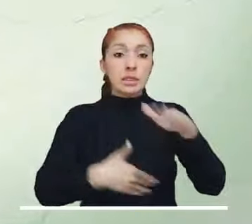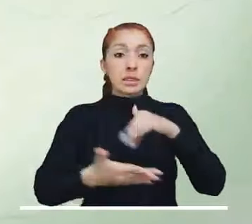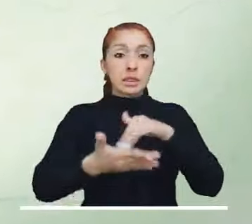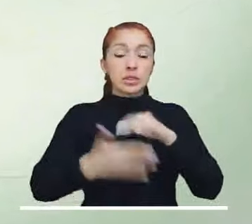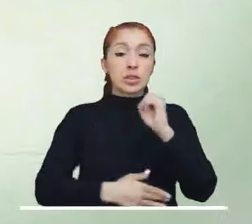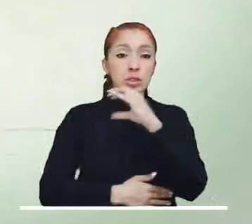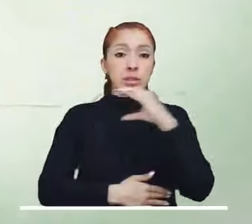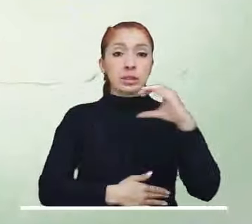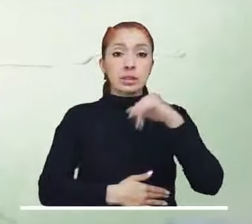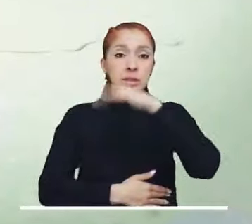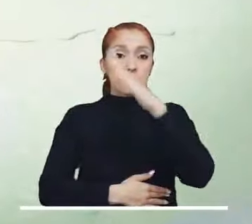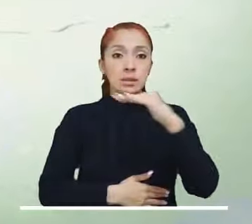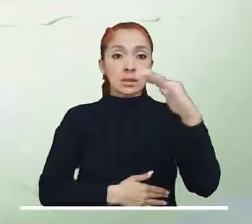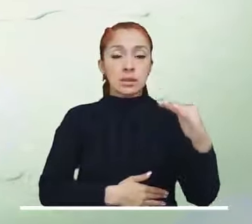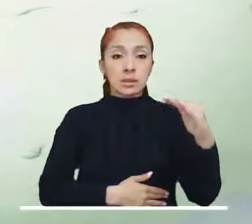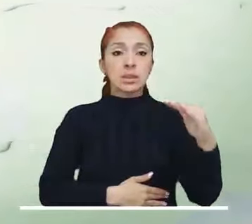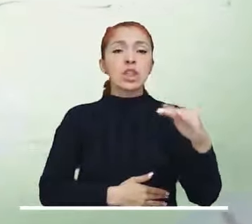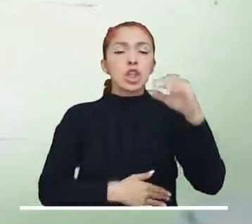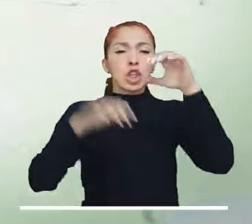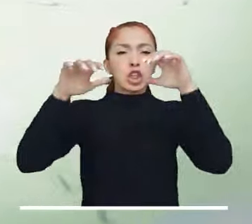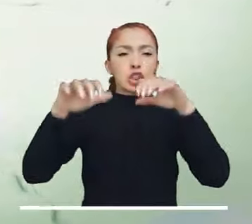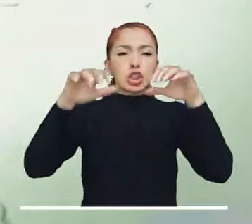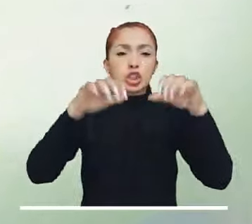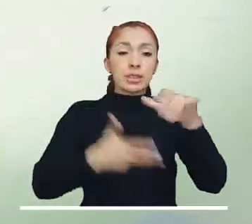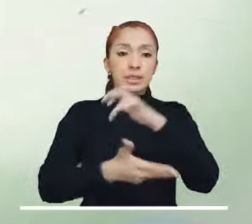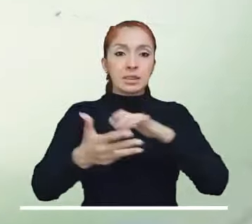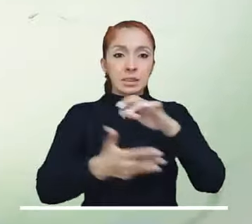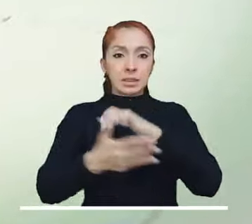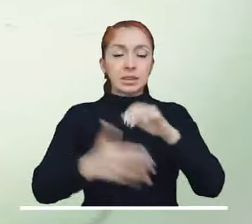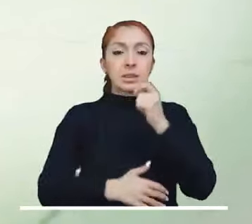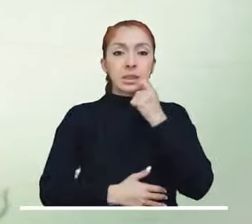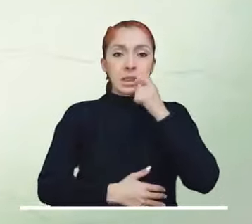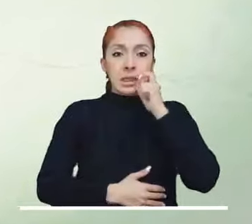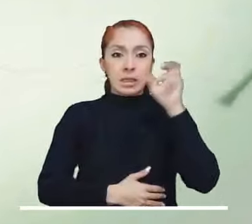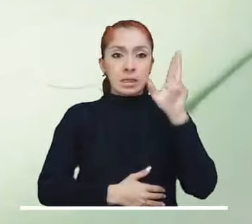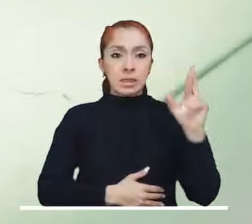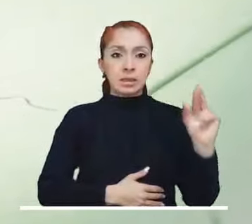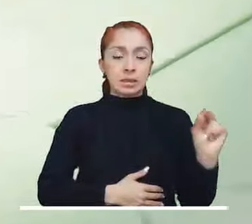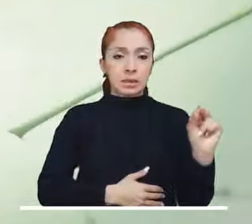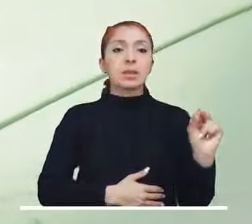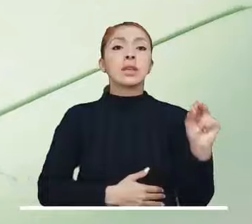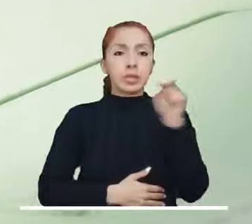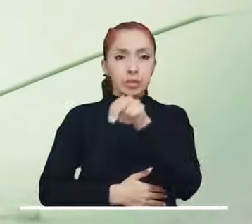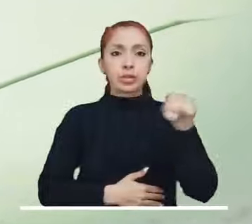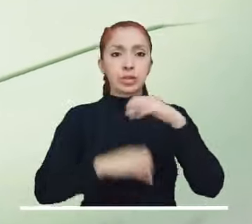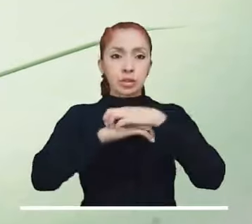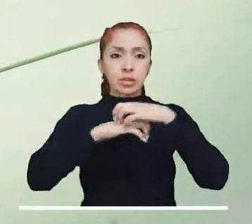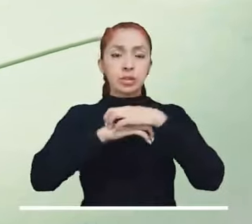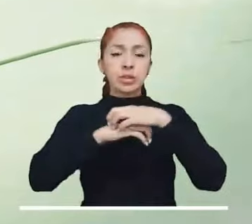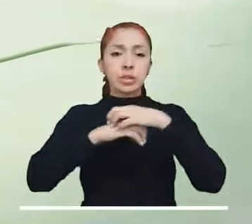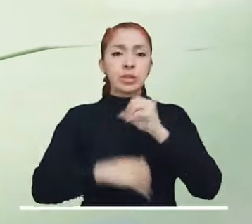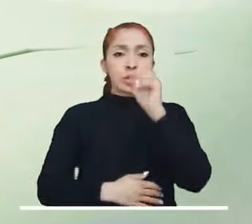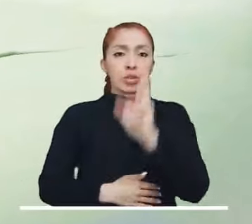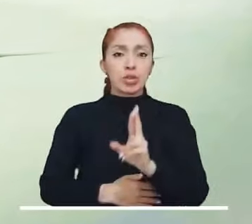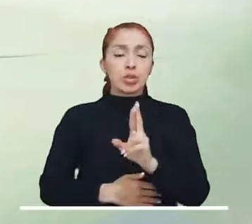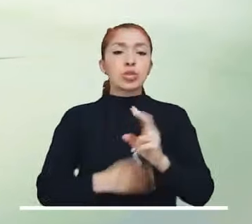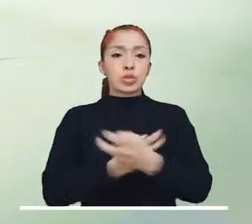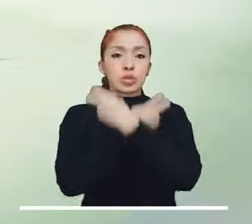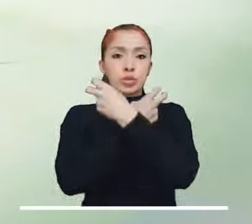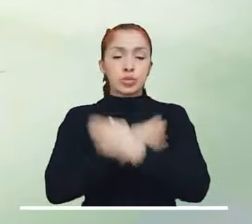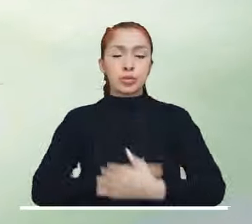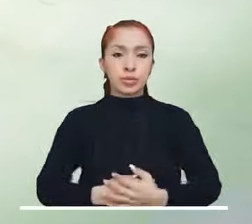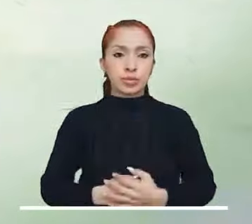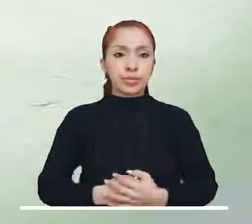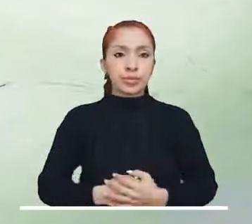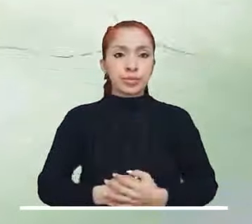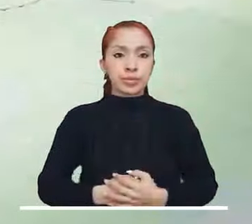Caerán aguaceros al centro y occidente de Antioquia y lloviznas en los Santanderes, Caldas, Risaralda, norte de